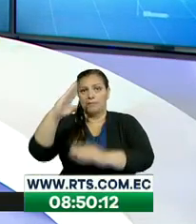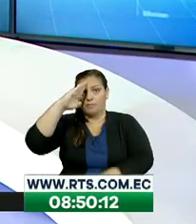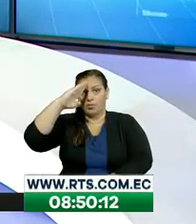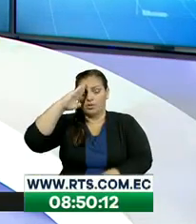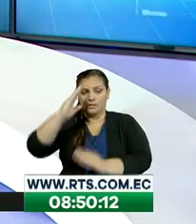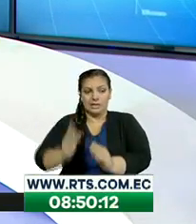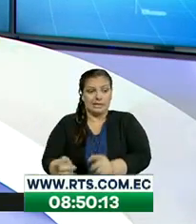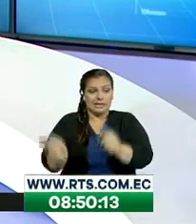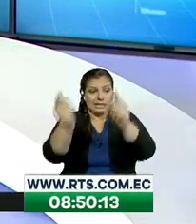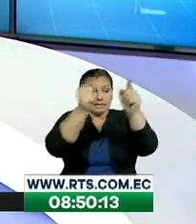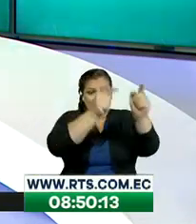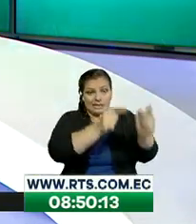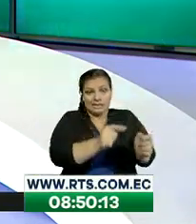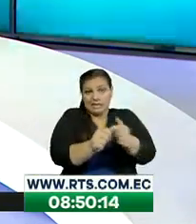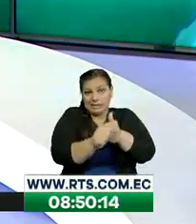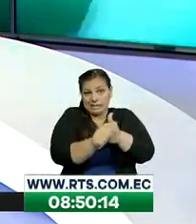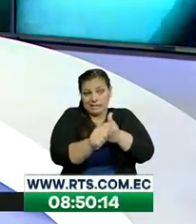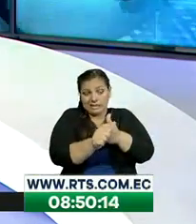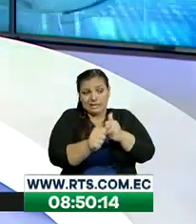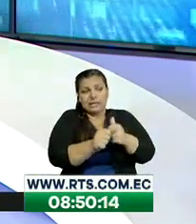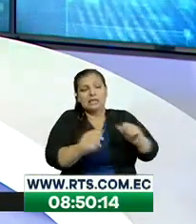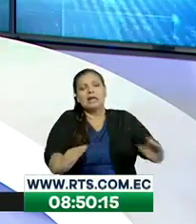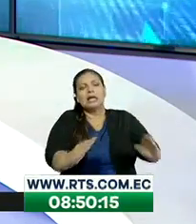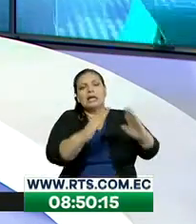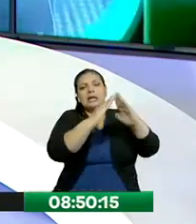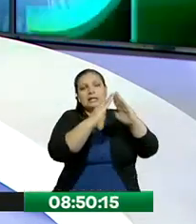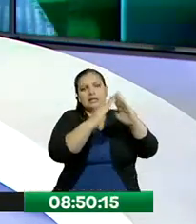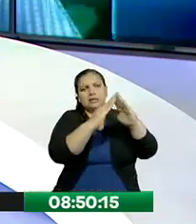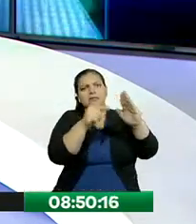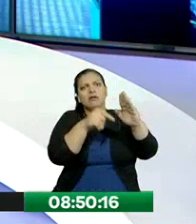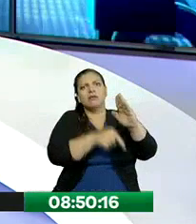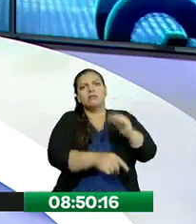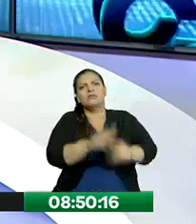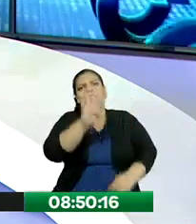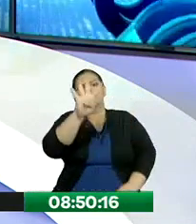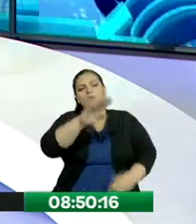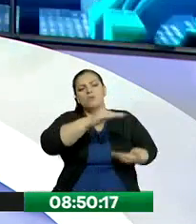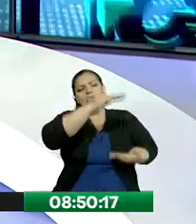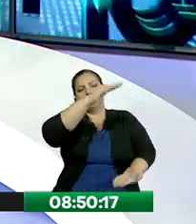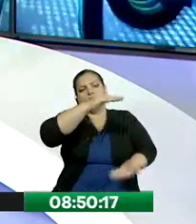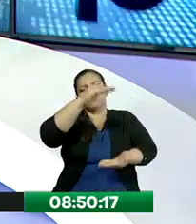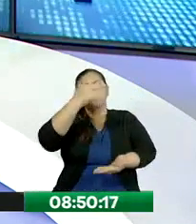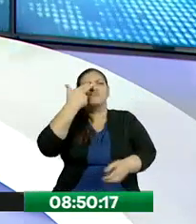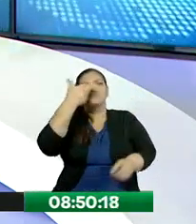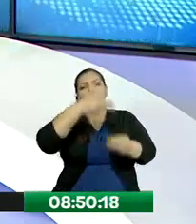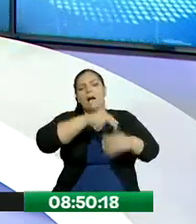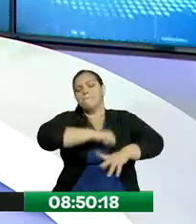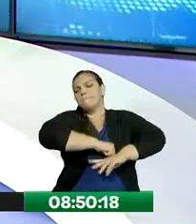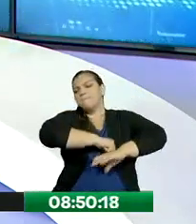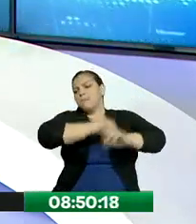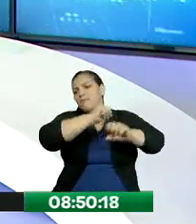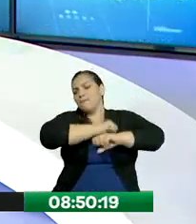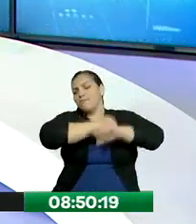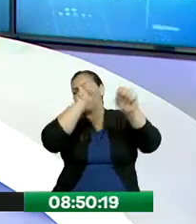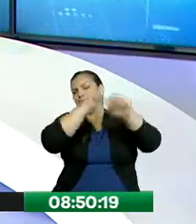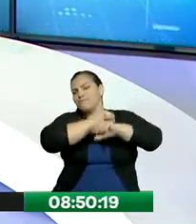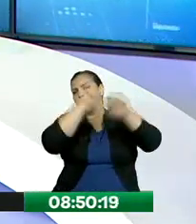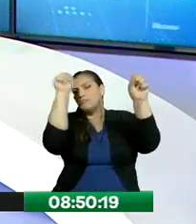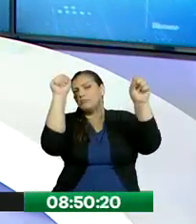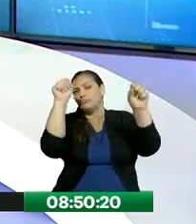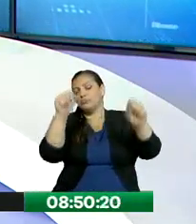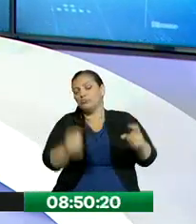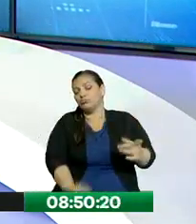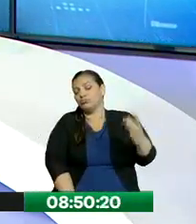fronterizo. Al menos 4 cilindros de gas estallaron. Las explosiones ocurrieron a 2 cuadras del cuartel de